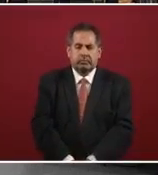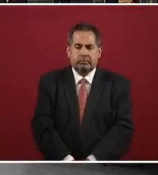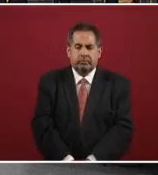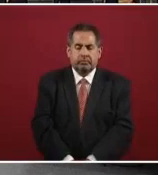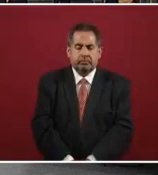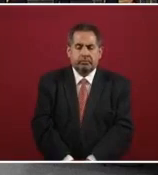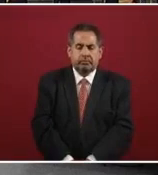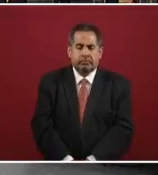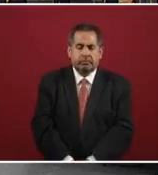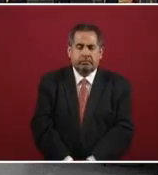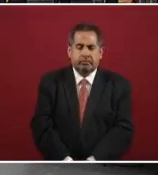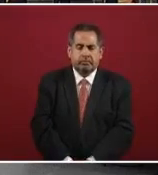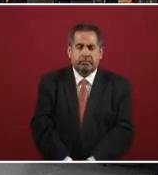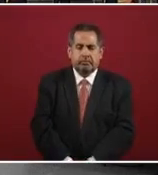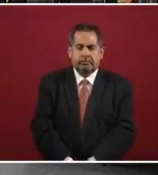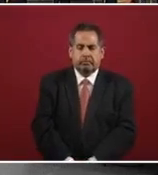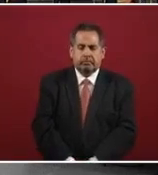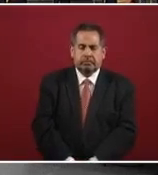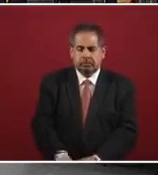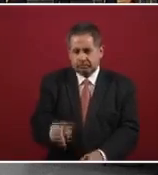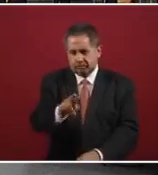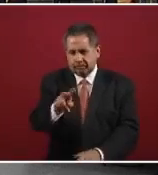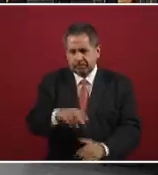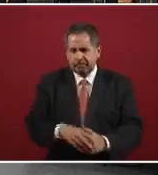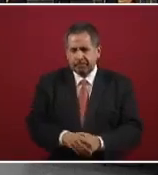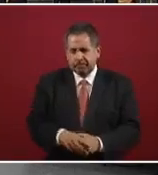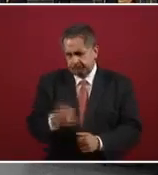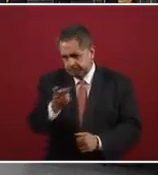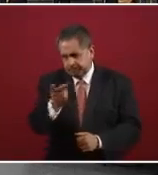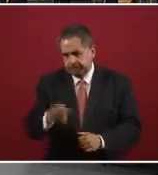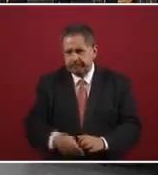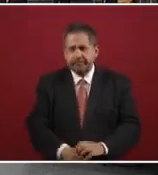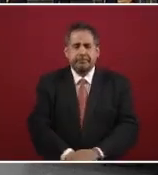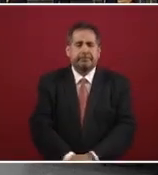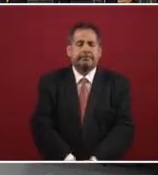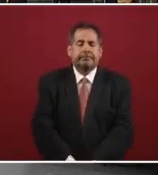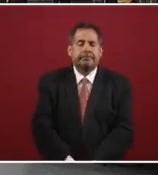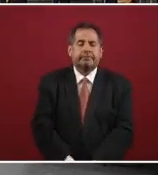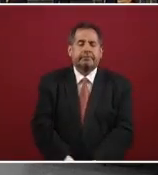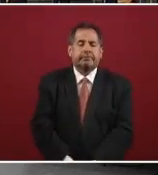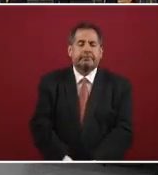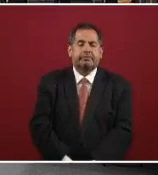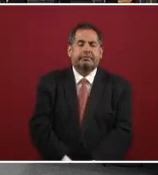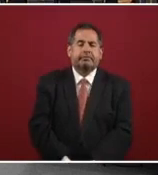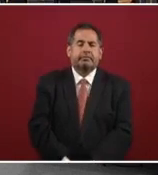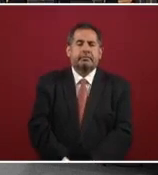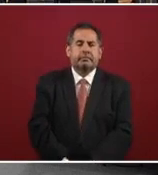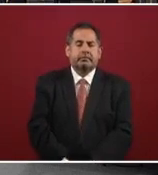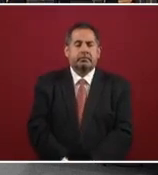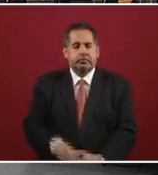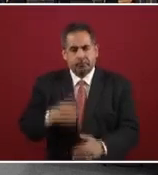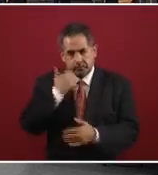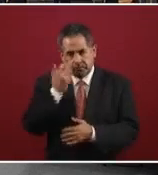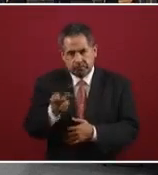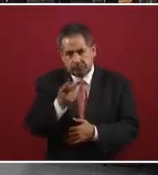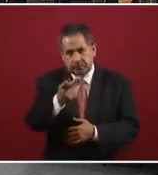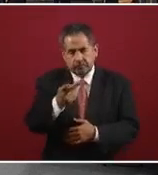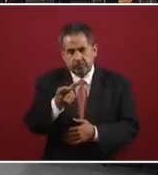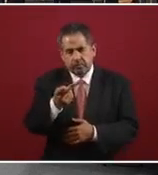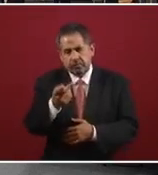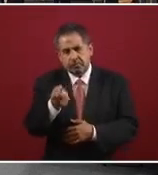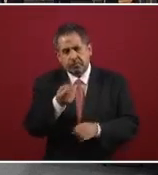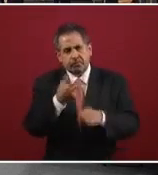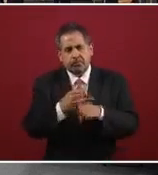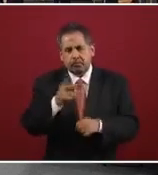bueno ahora los dos le quería preguntar el secretario